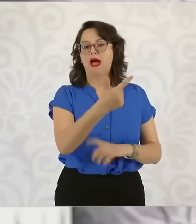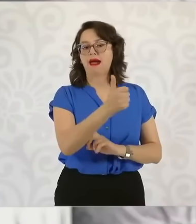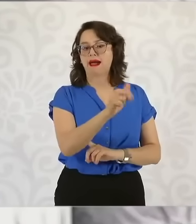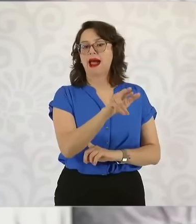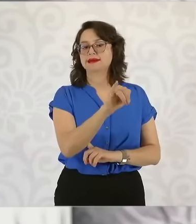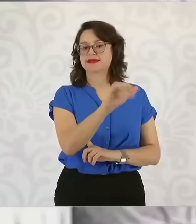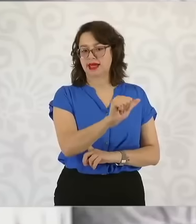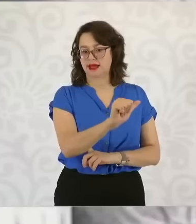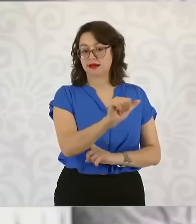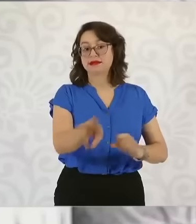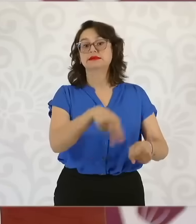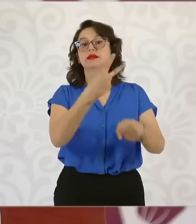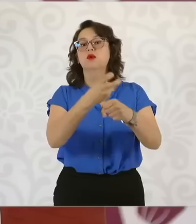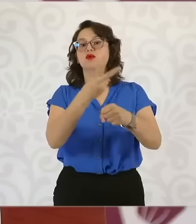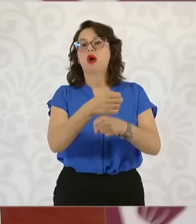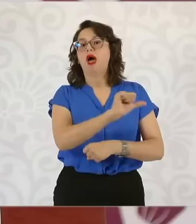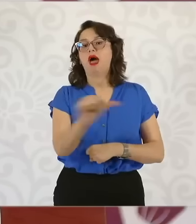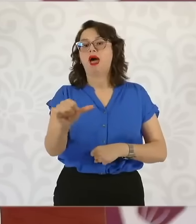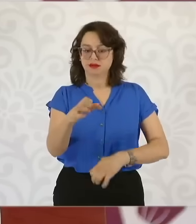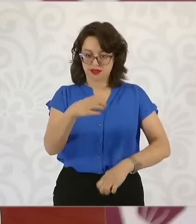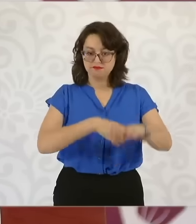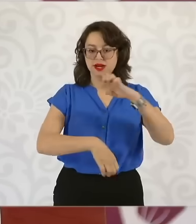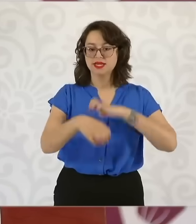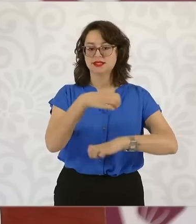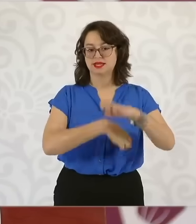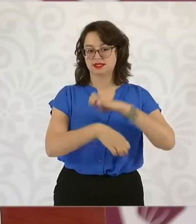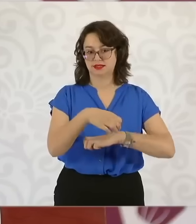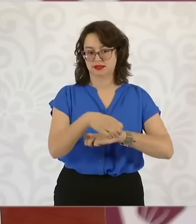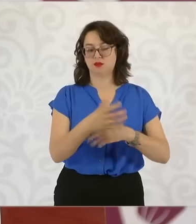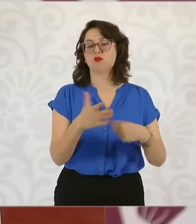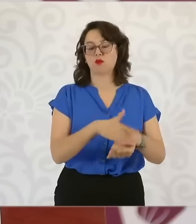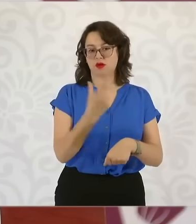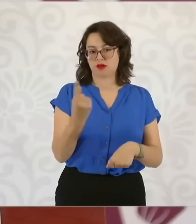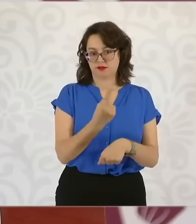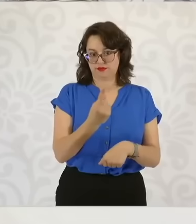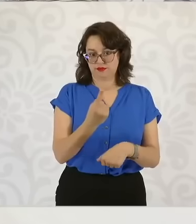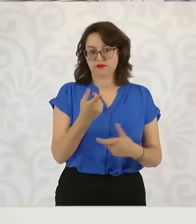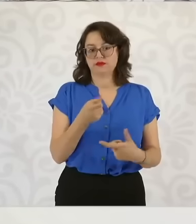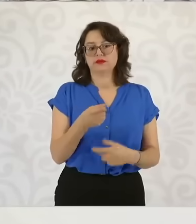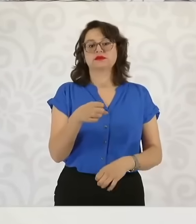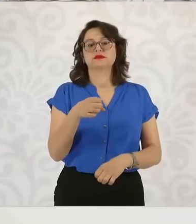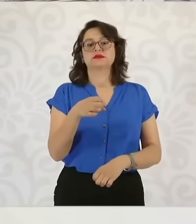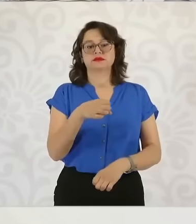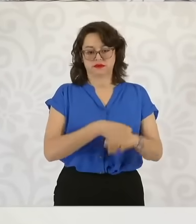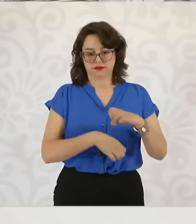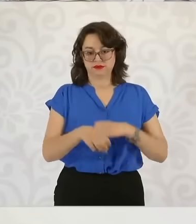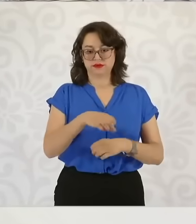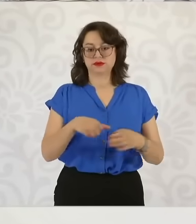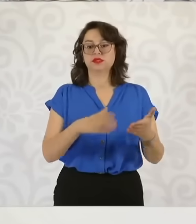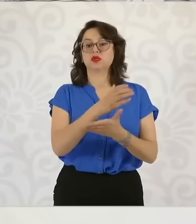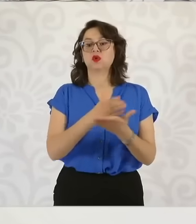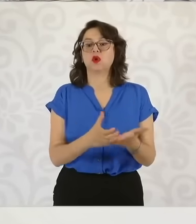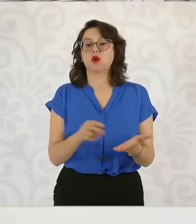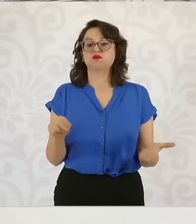Luna. Son empresas que firmaban los contratos en